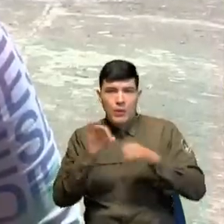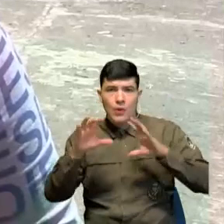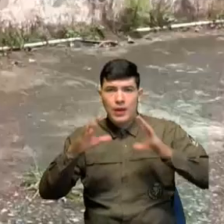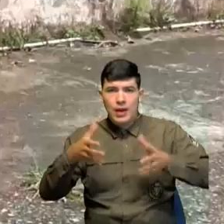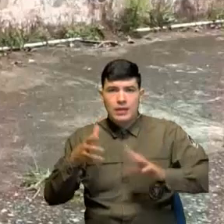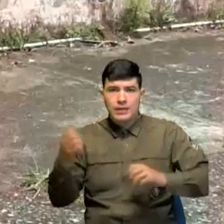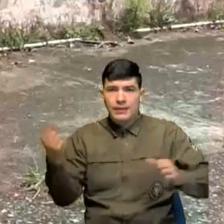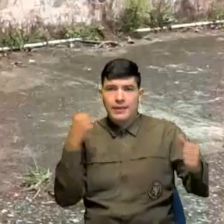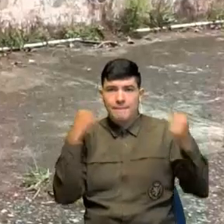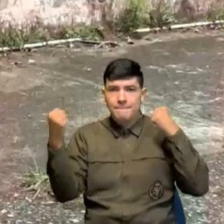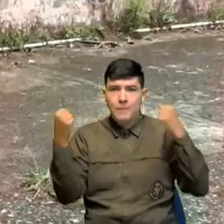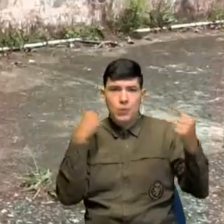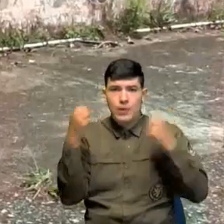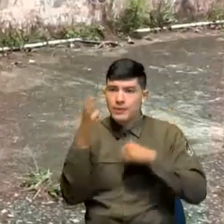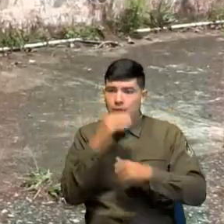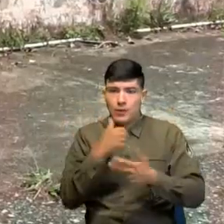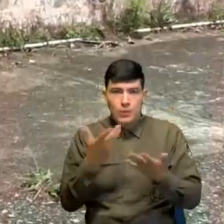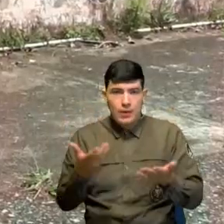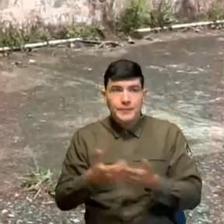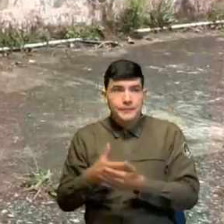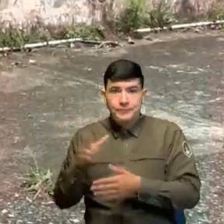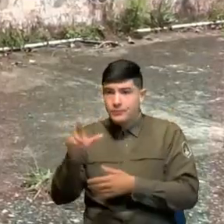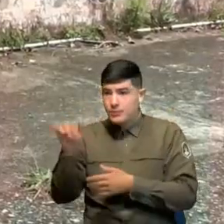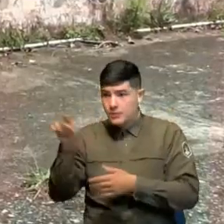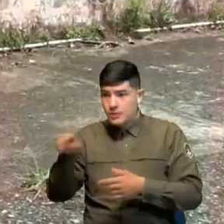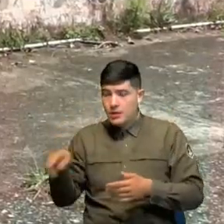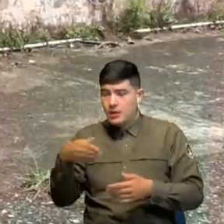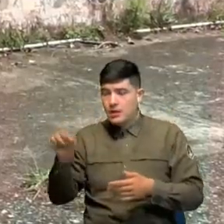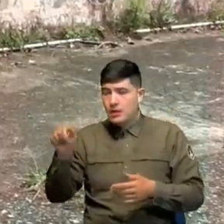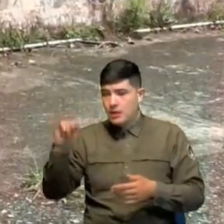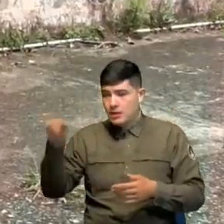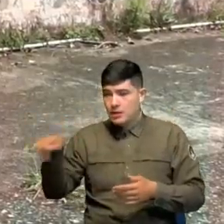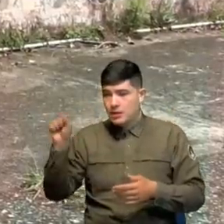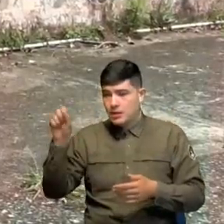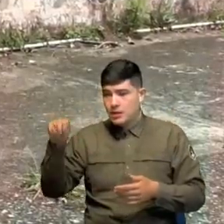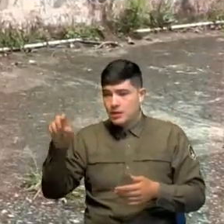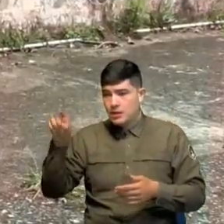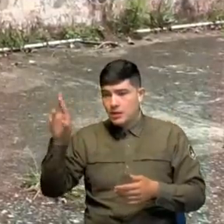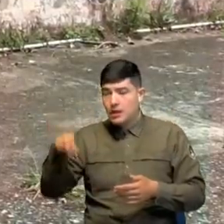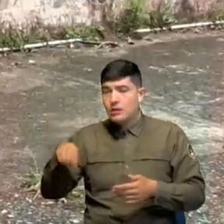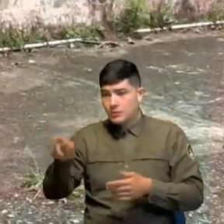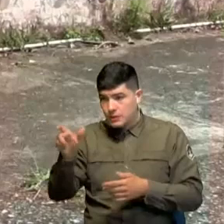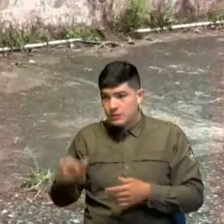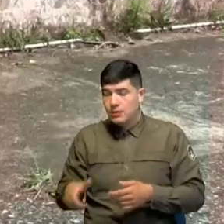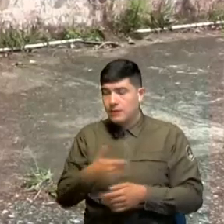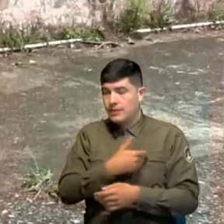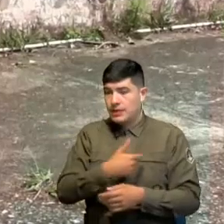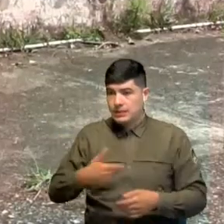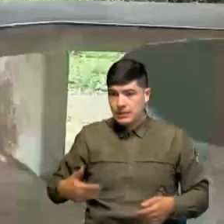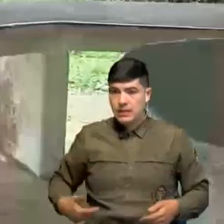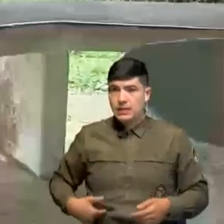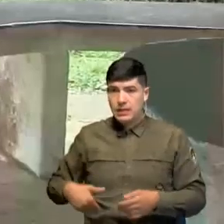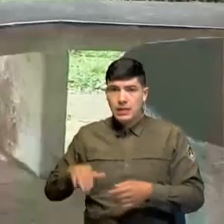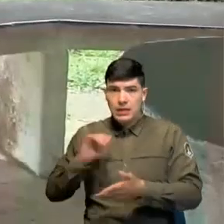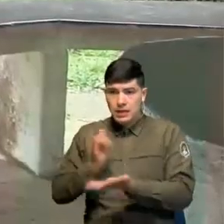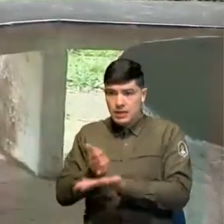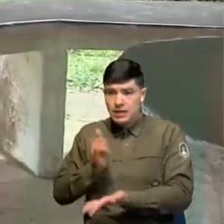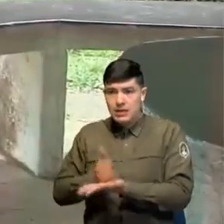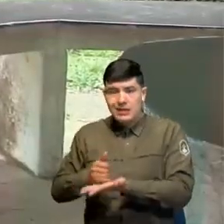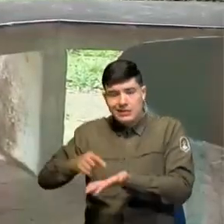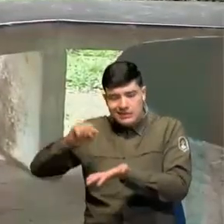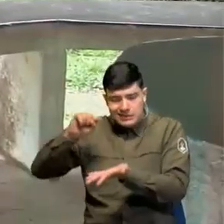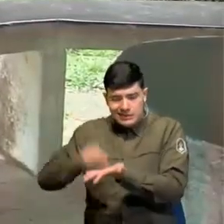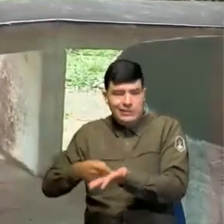educación física. Luis Alejandro Gómez, presidente de la Junta de Acción Comunal, puso el dedo en la llaga. Entonces,